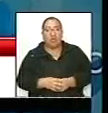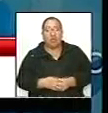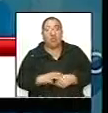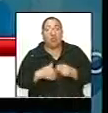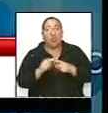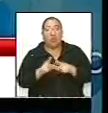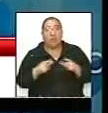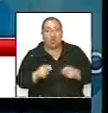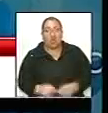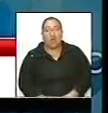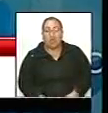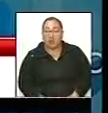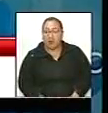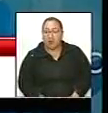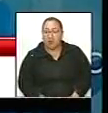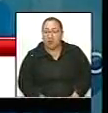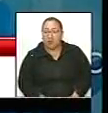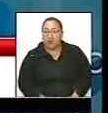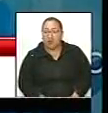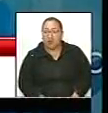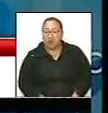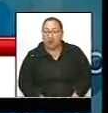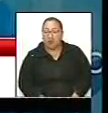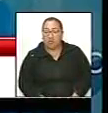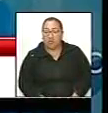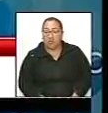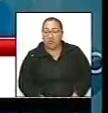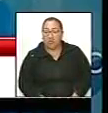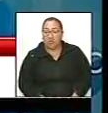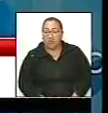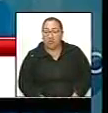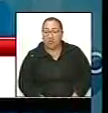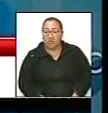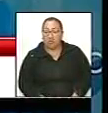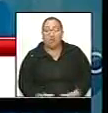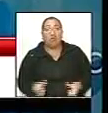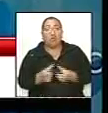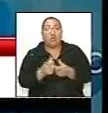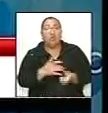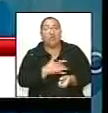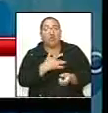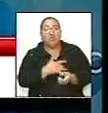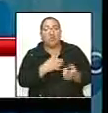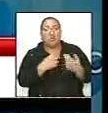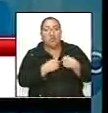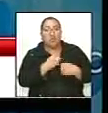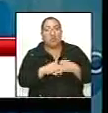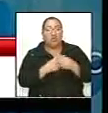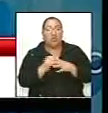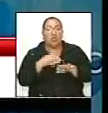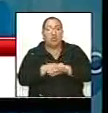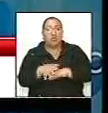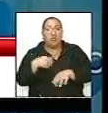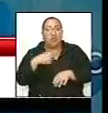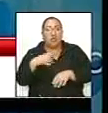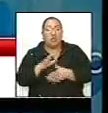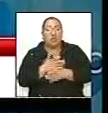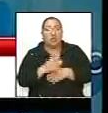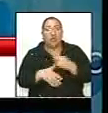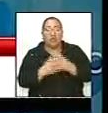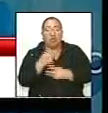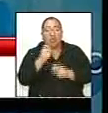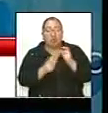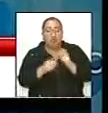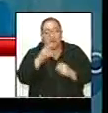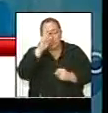lugares, es la comisión que representa el sentido de la cohesión y la inclusión social entre todos los